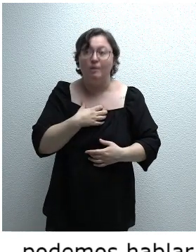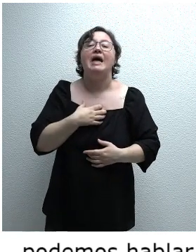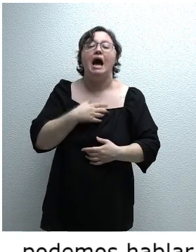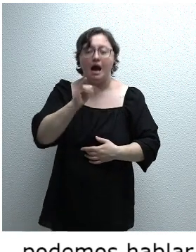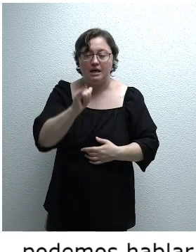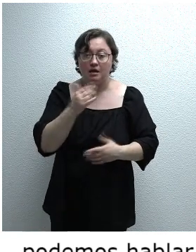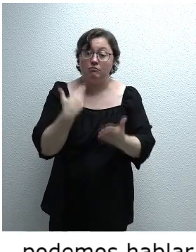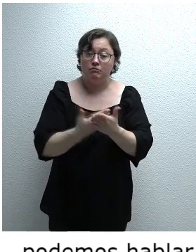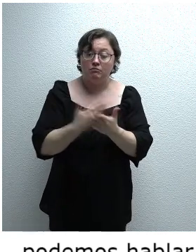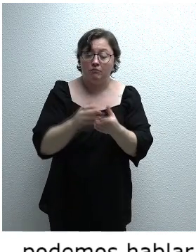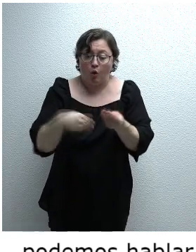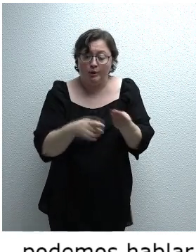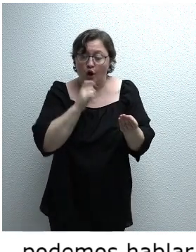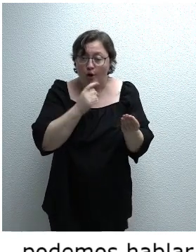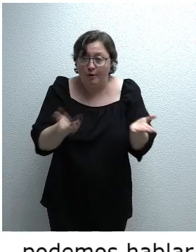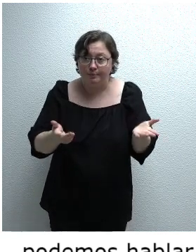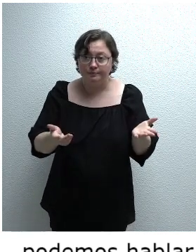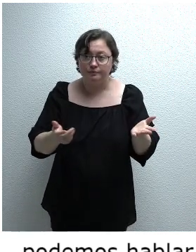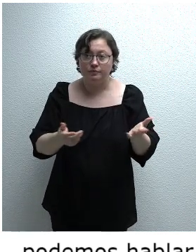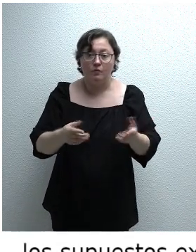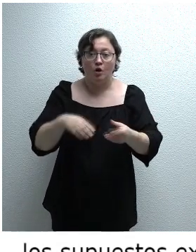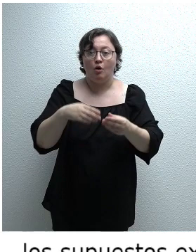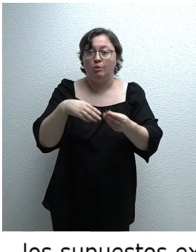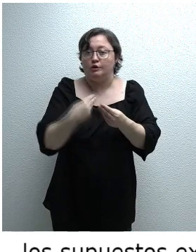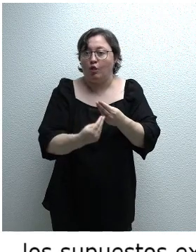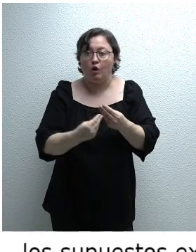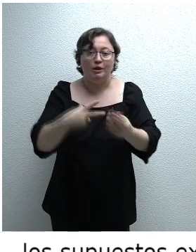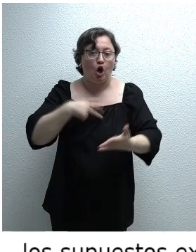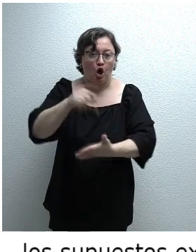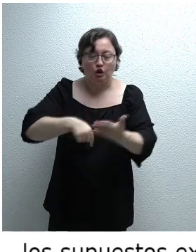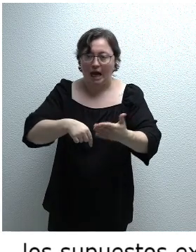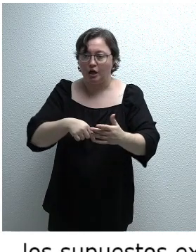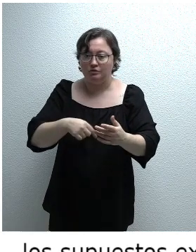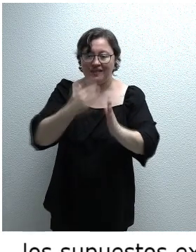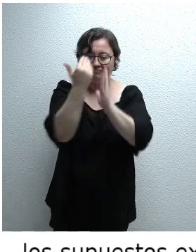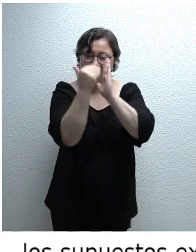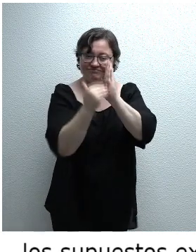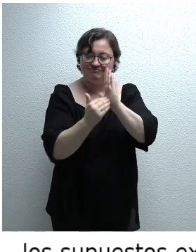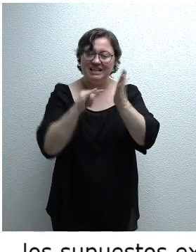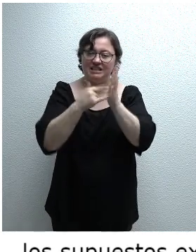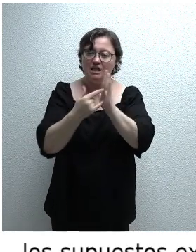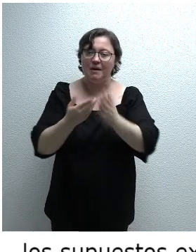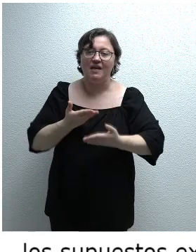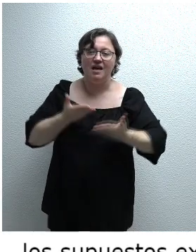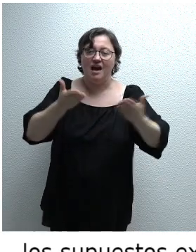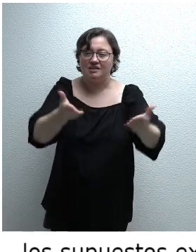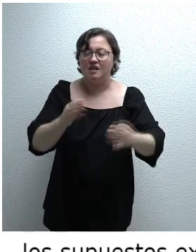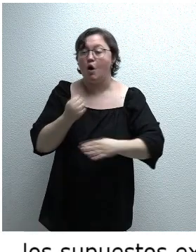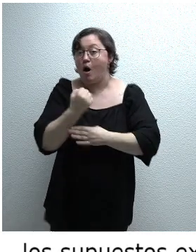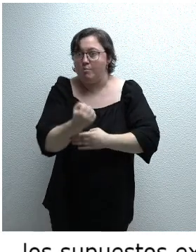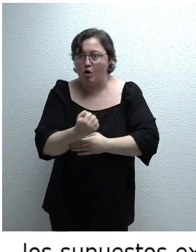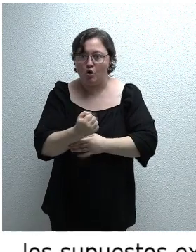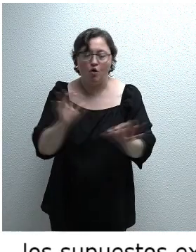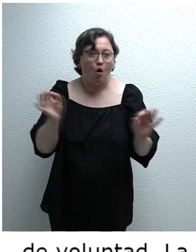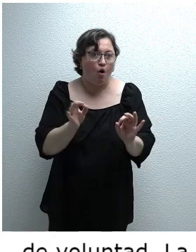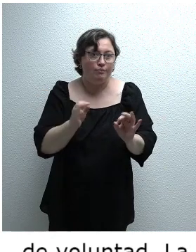de acreditarlo documentalmente? Pues en su caso será el documento notarial donde se ha establecido ese sistema de asistencia y apoyo, o bien en su